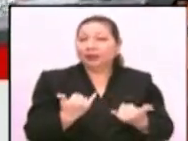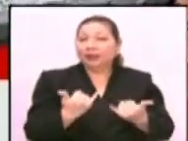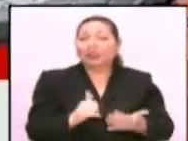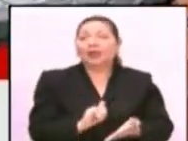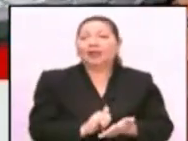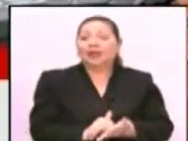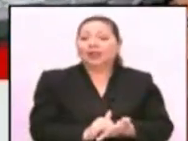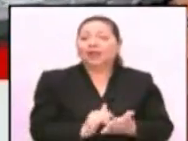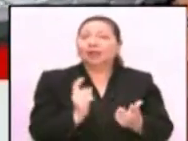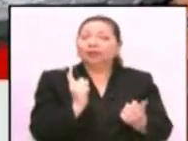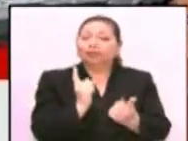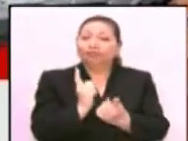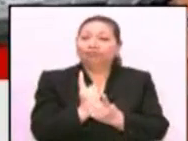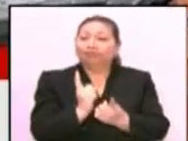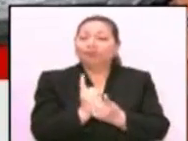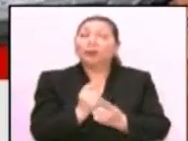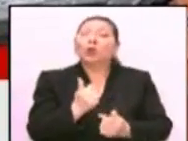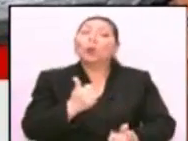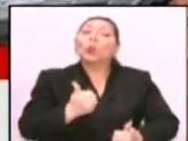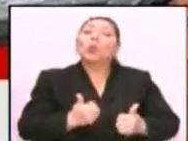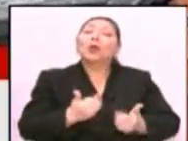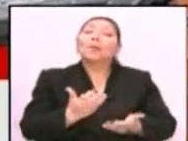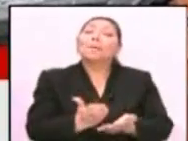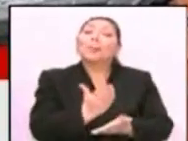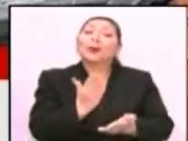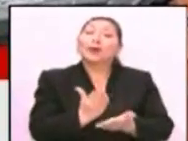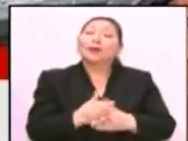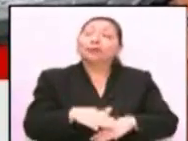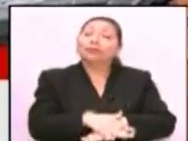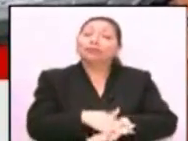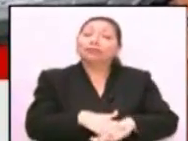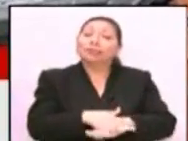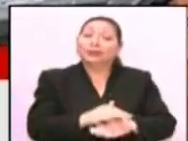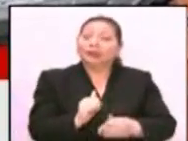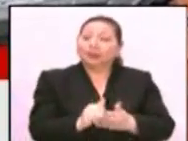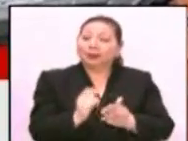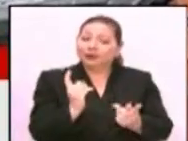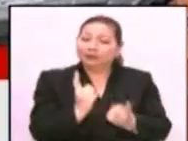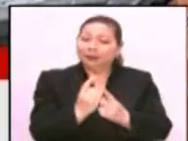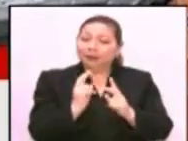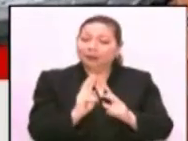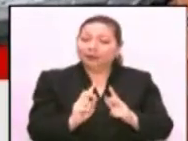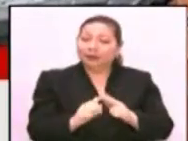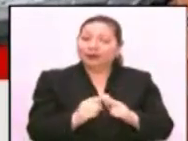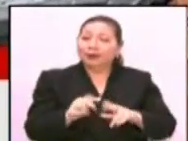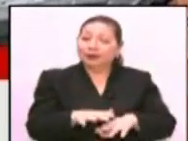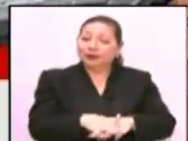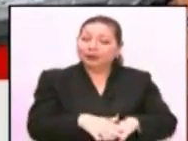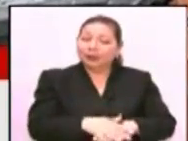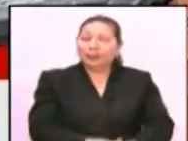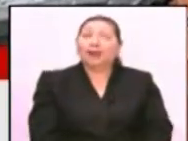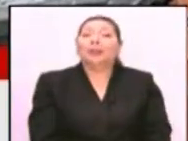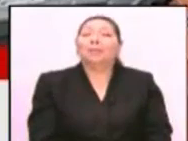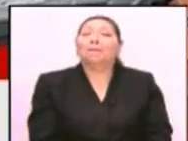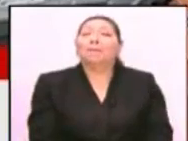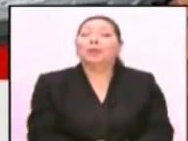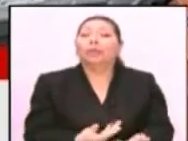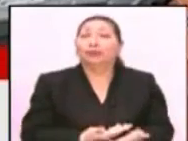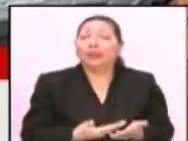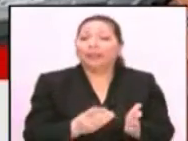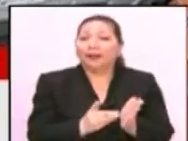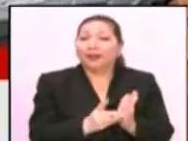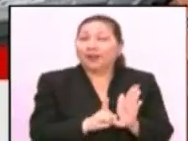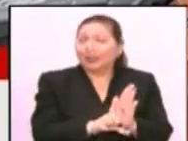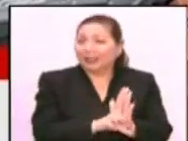en la que entramos, cuál ha sido la problemática del tratamiento penitenciario en la que hemos encontrado al inicio de la gestión, por qué hemos emitido el